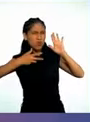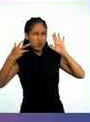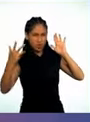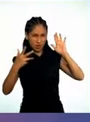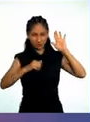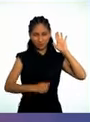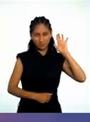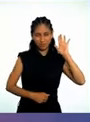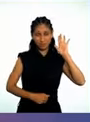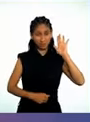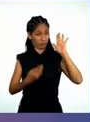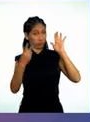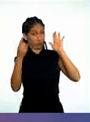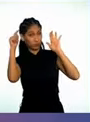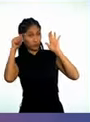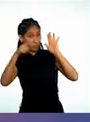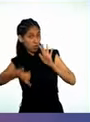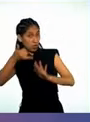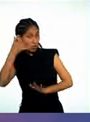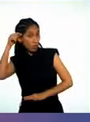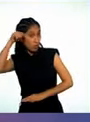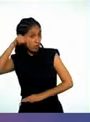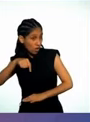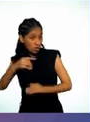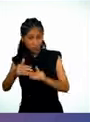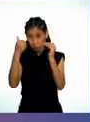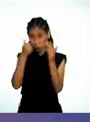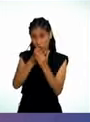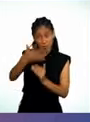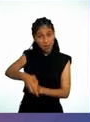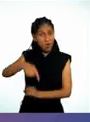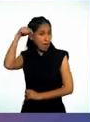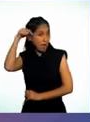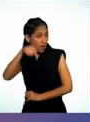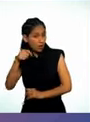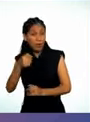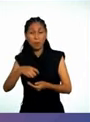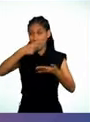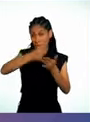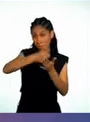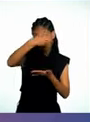con el baile no hay caso